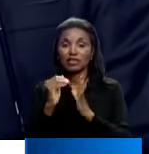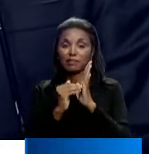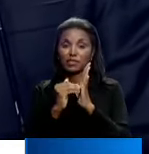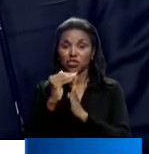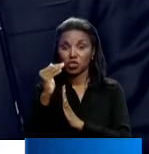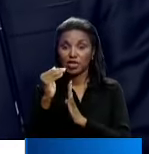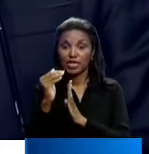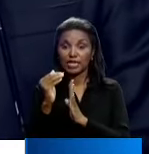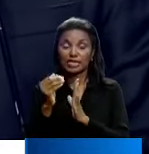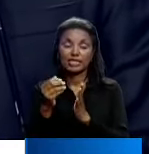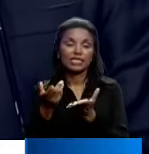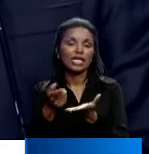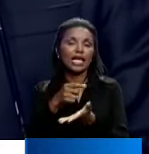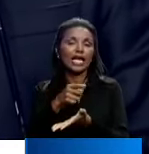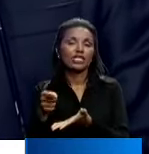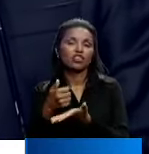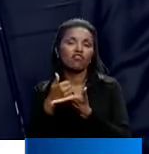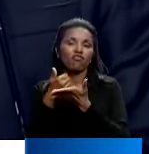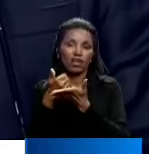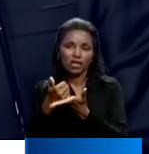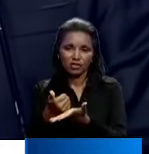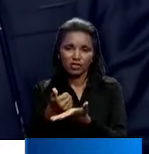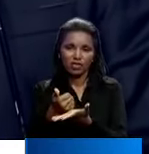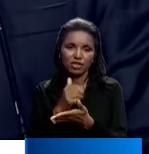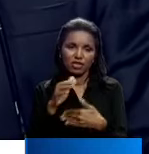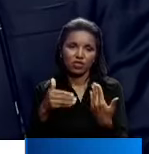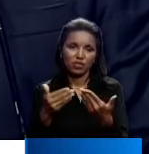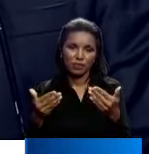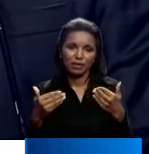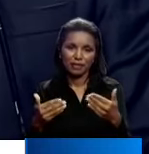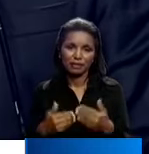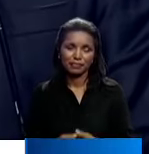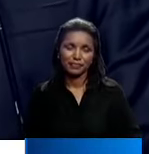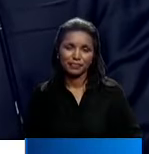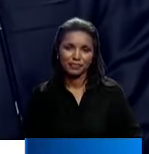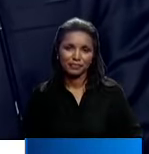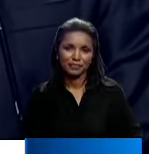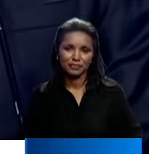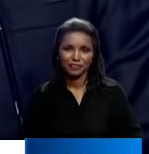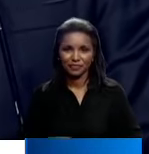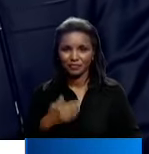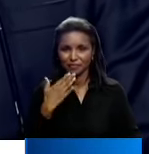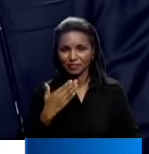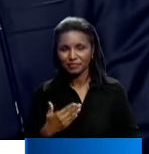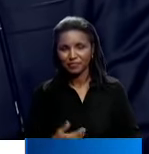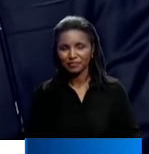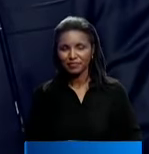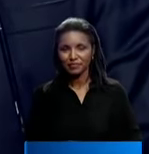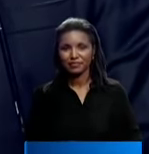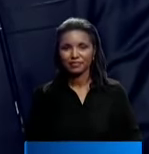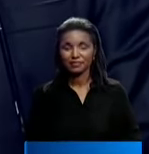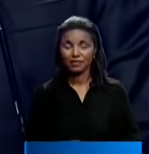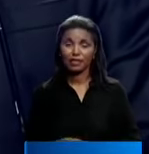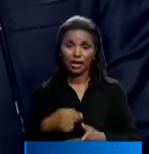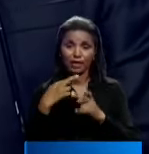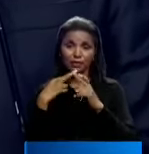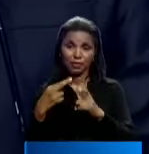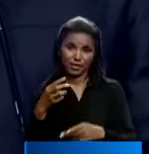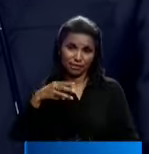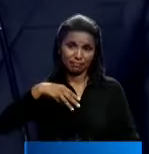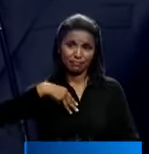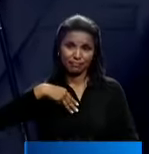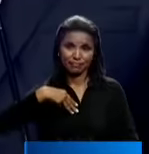$150 millones se convertirá en una inversión para beneficio del pueblo panameño. Gracias, candidato Ricardo Lombana. Candidato Martín Torrijos